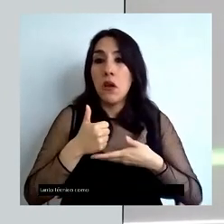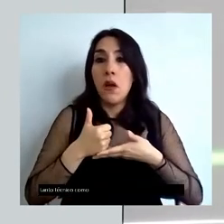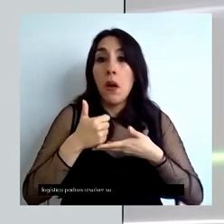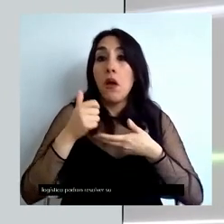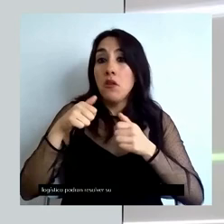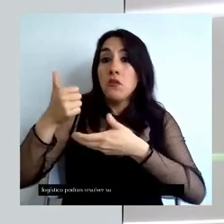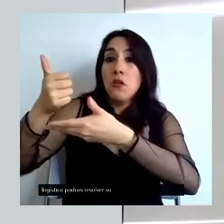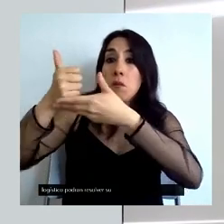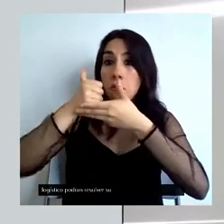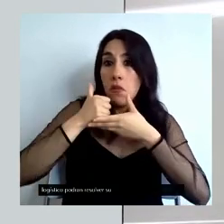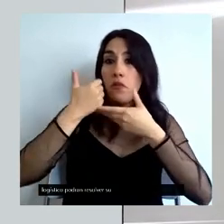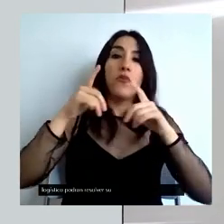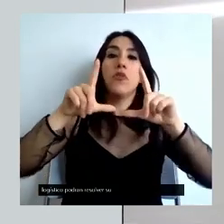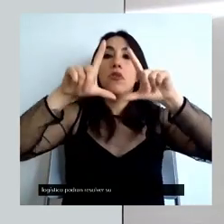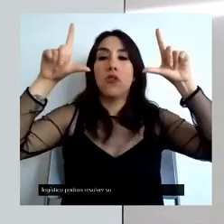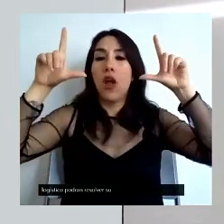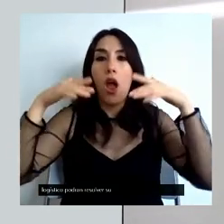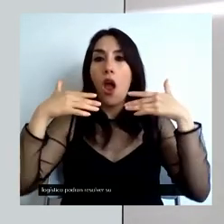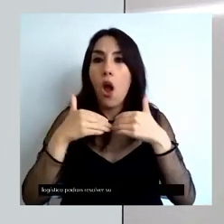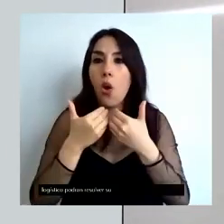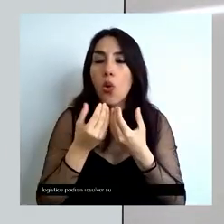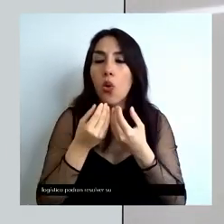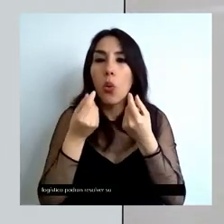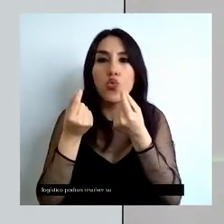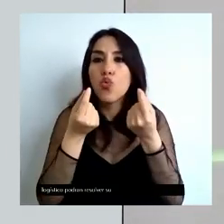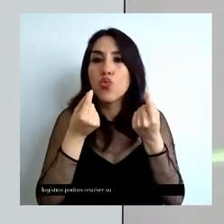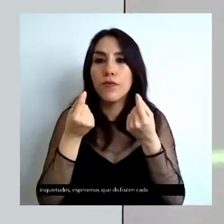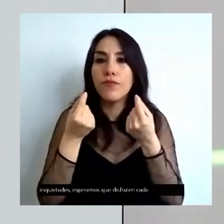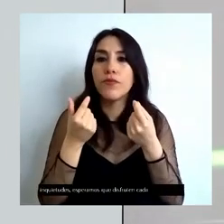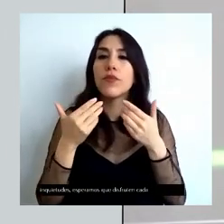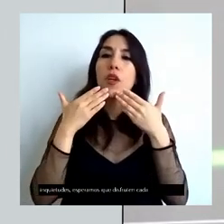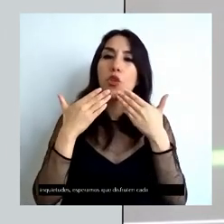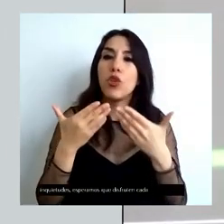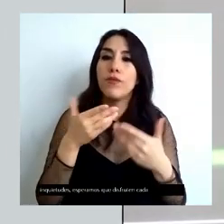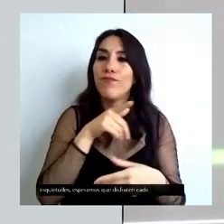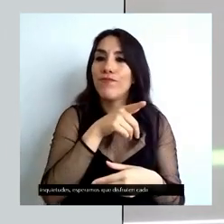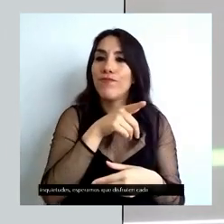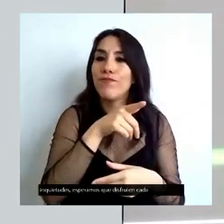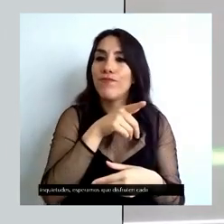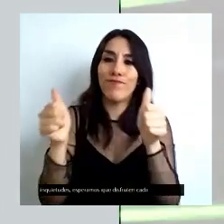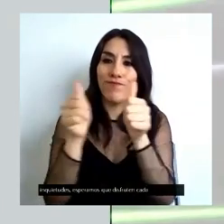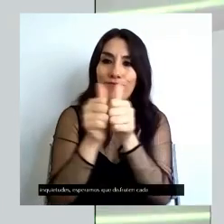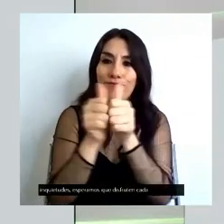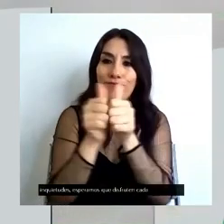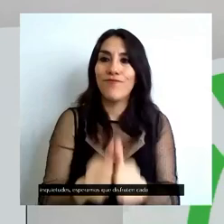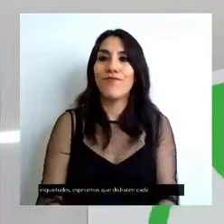hoy. Muchas gracias. Gracias.